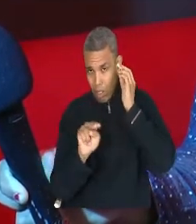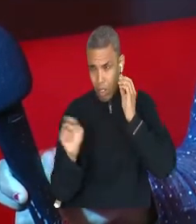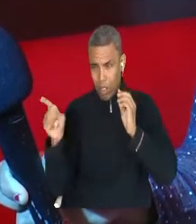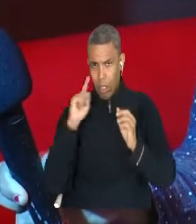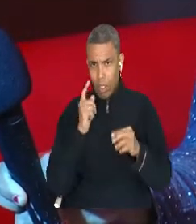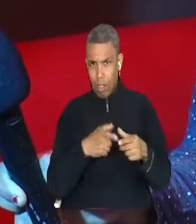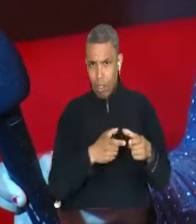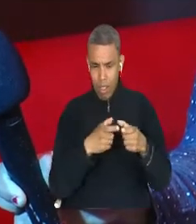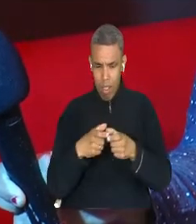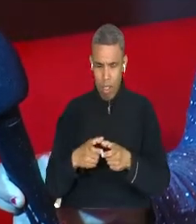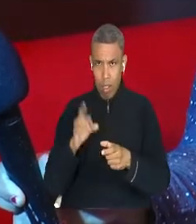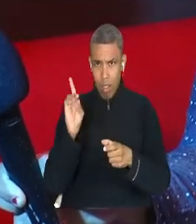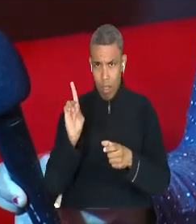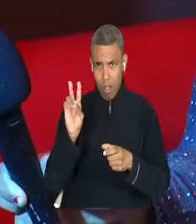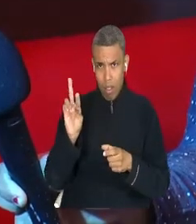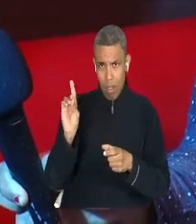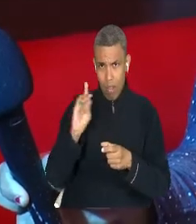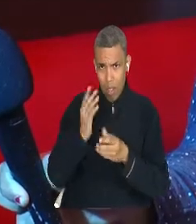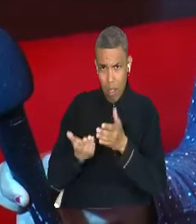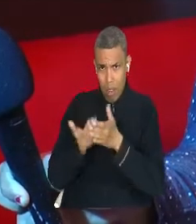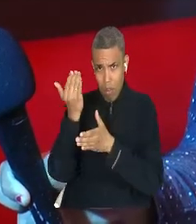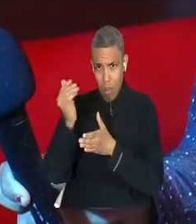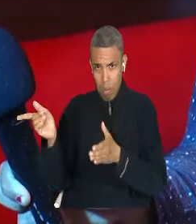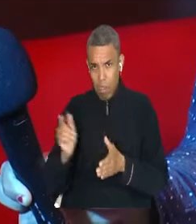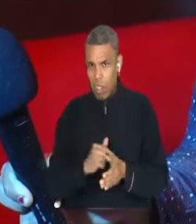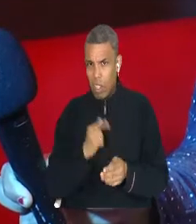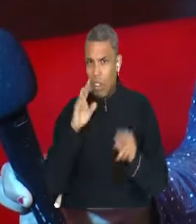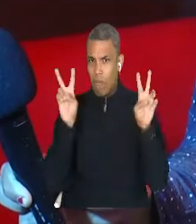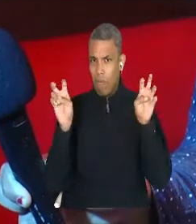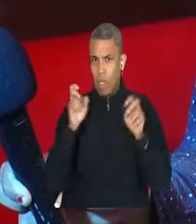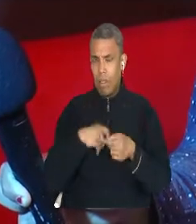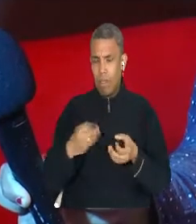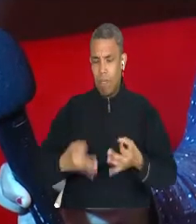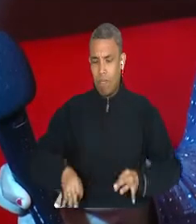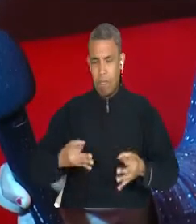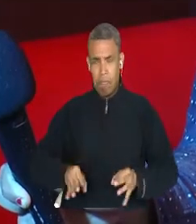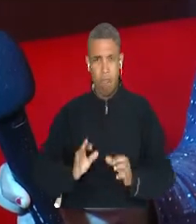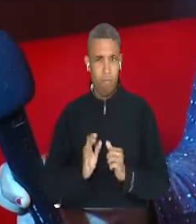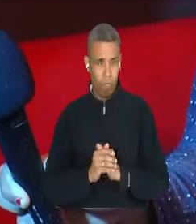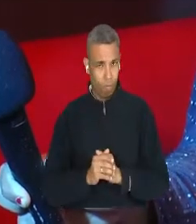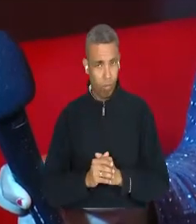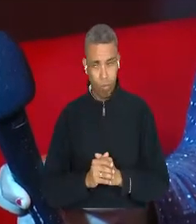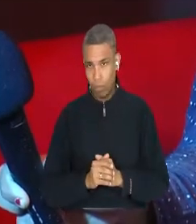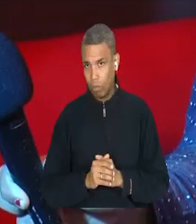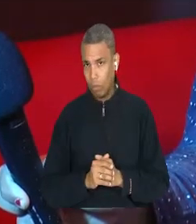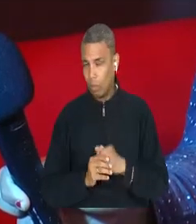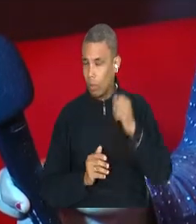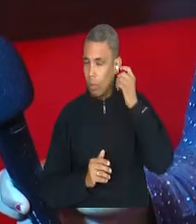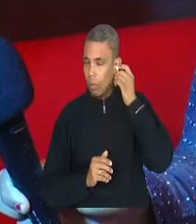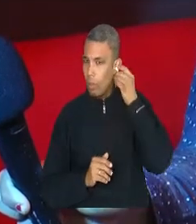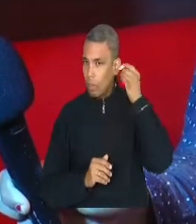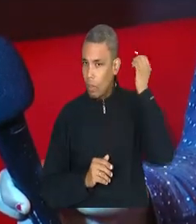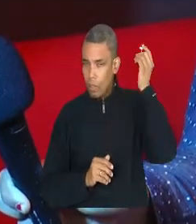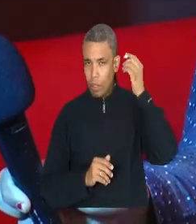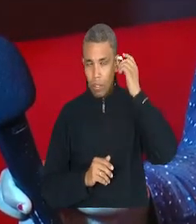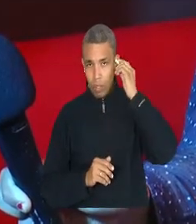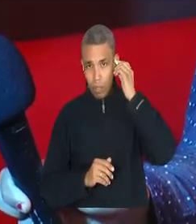nuestros clientes que nos acompañen el día de hoy al evento y a todos los eventos que vamos a realizar durante toda la